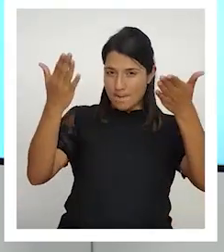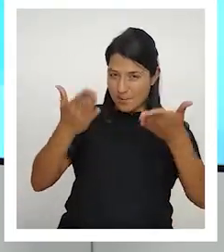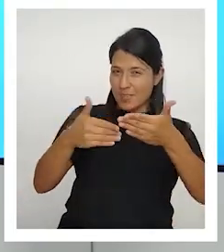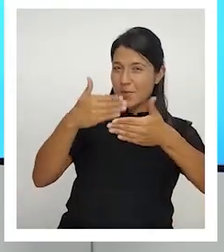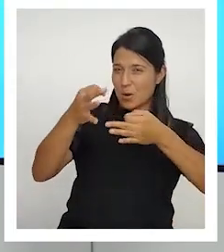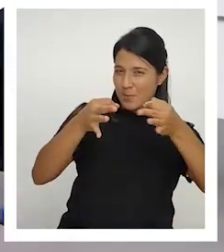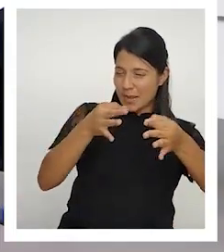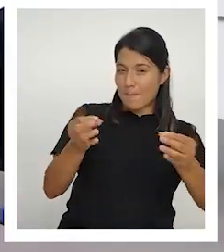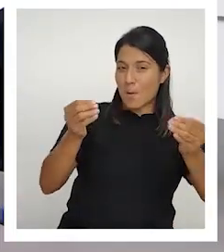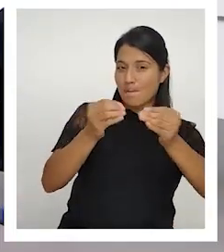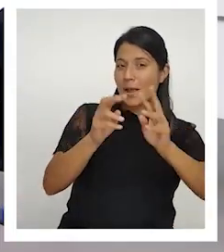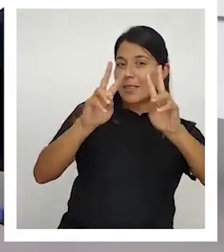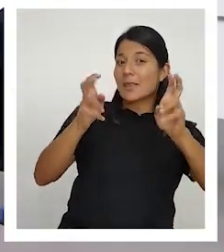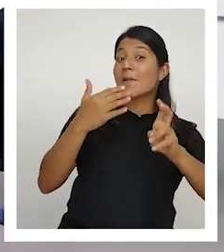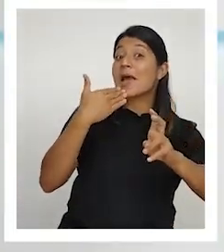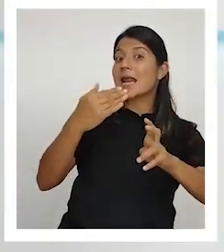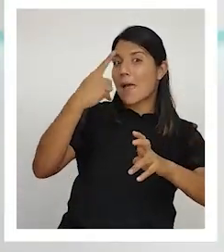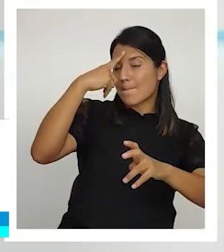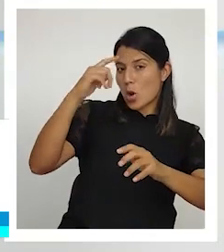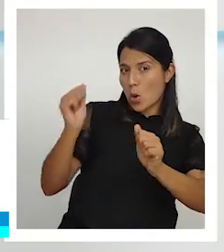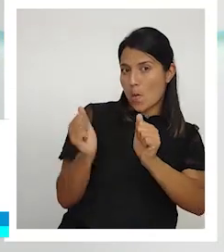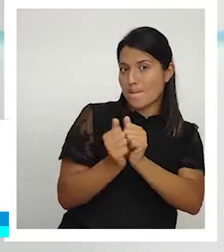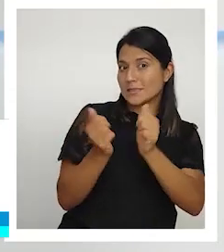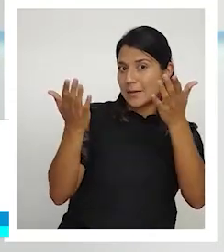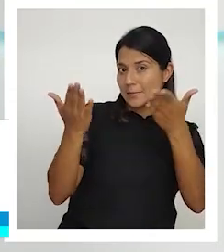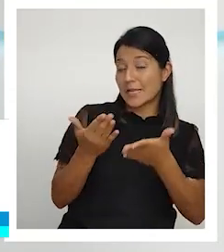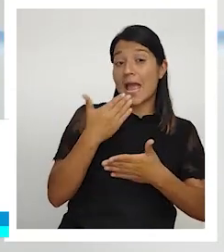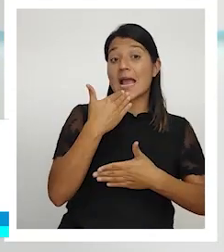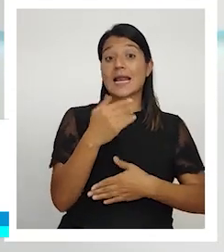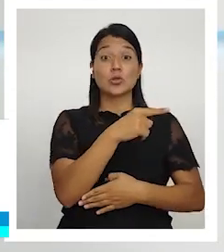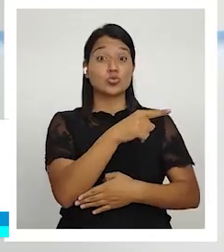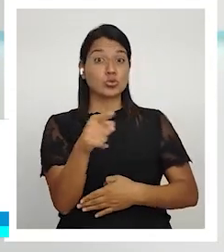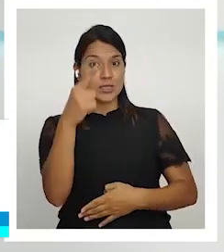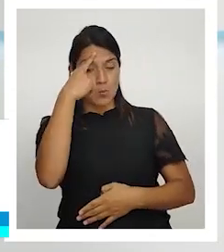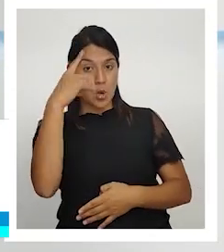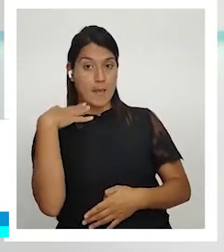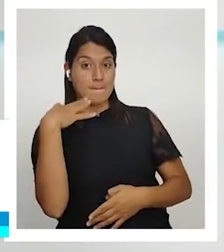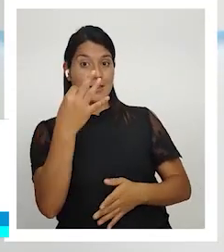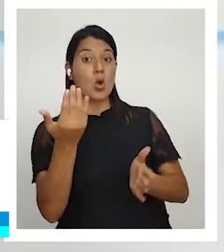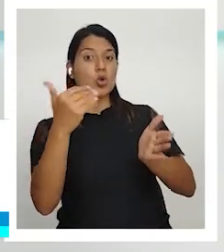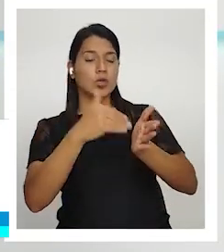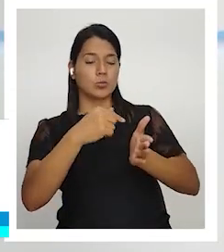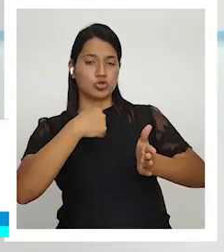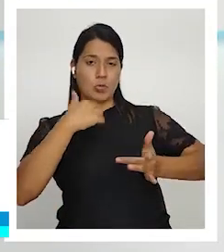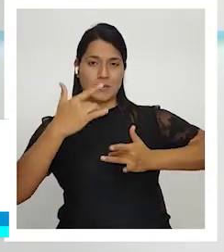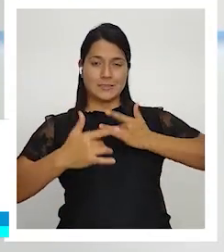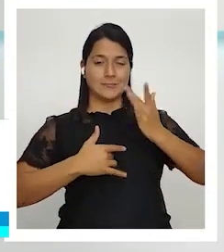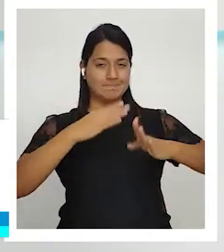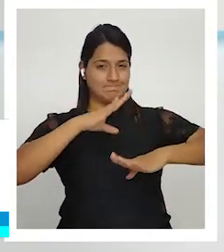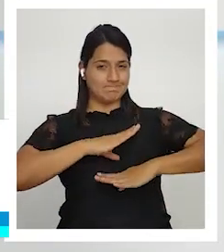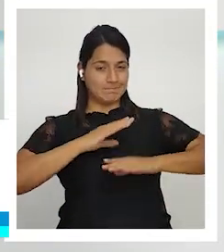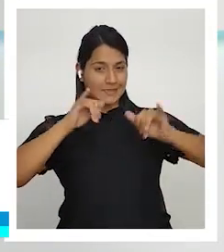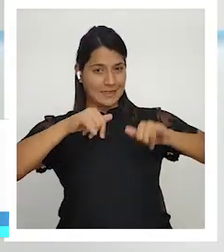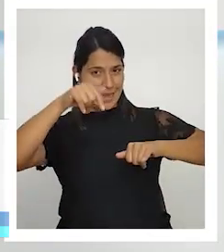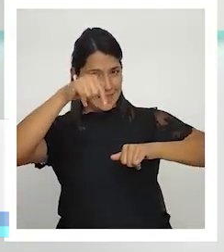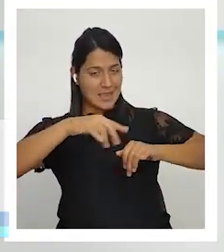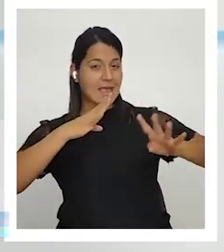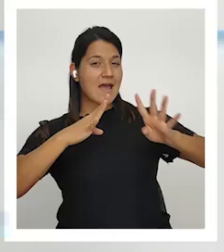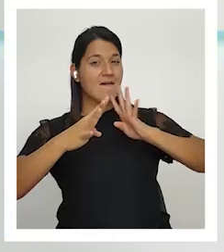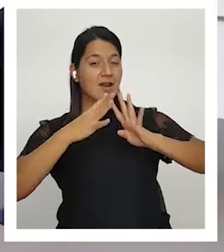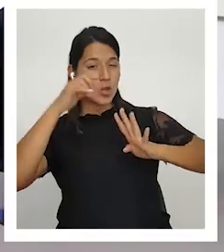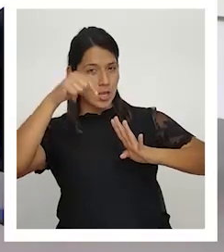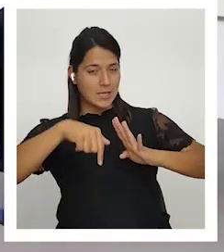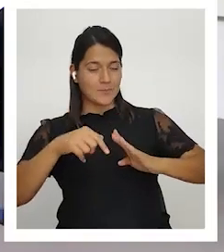estar con nosotros, don Carlos, bienvenido. No, gracias a ustedes por invitarme nuevamente. La verdad que muy complacido estar acá conversando en este programa